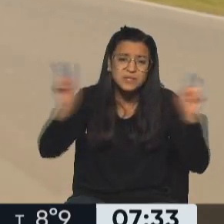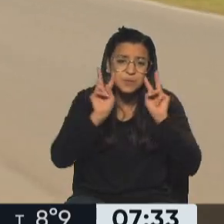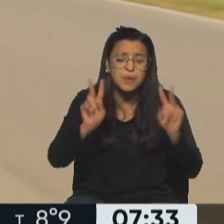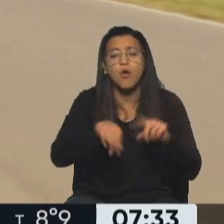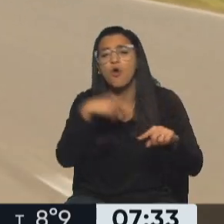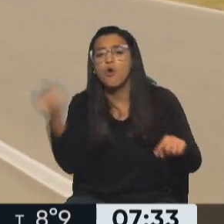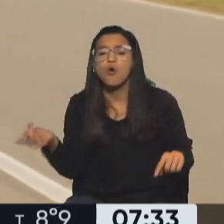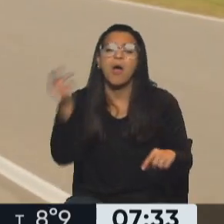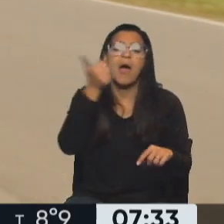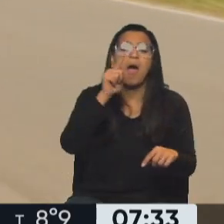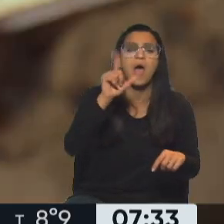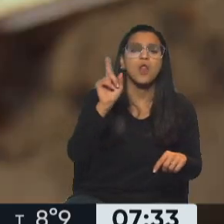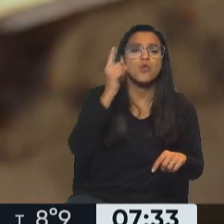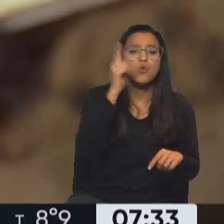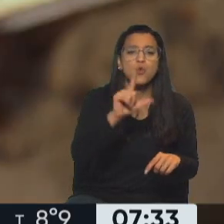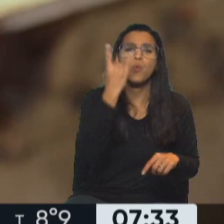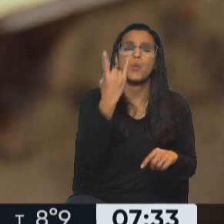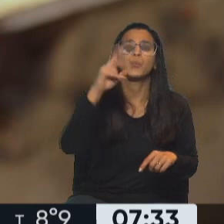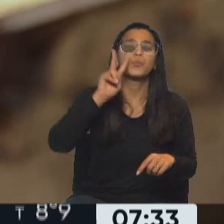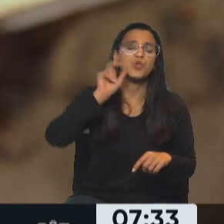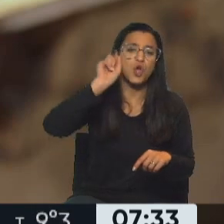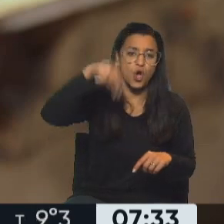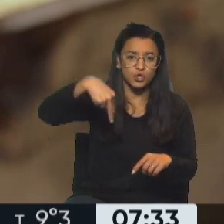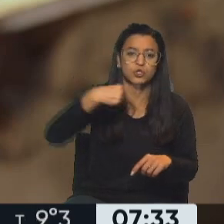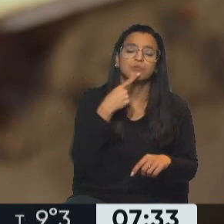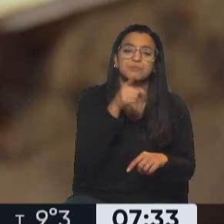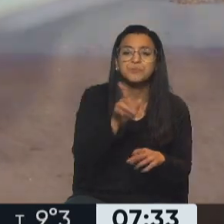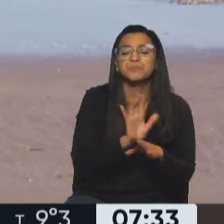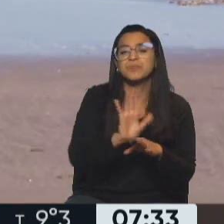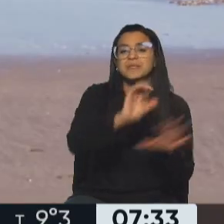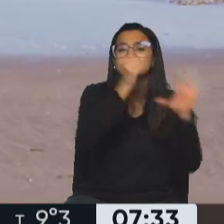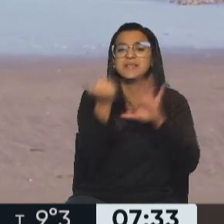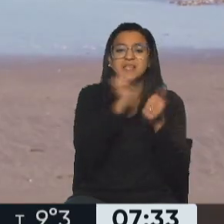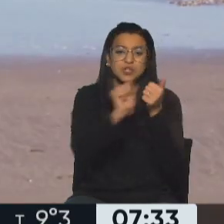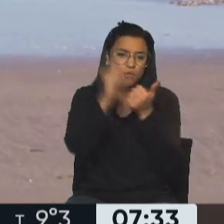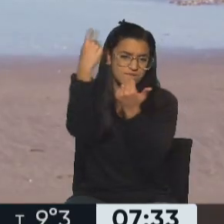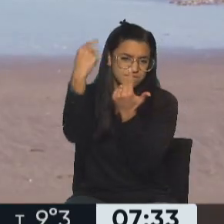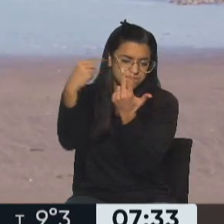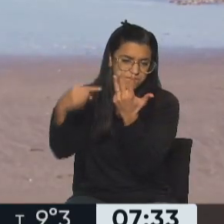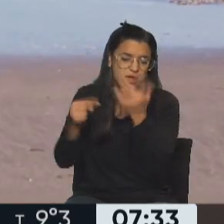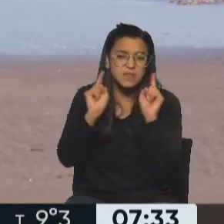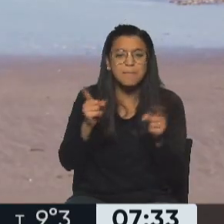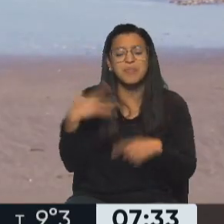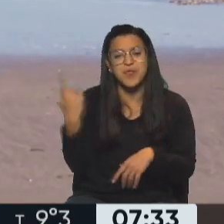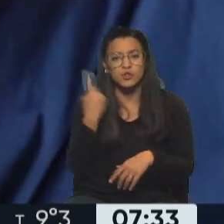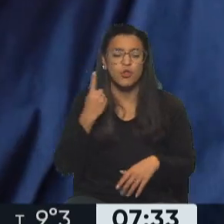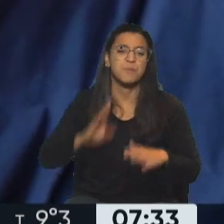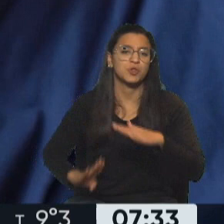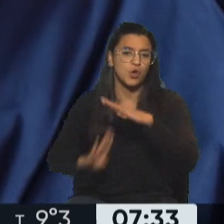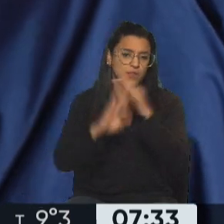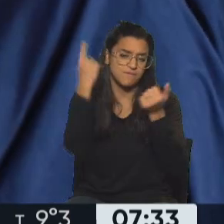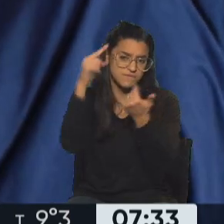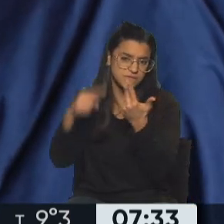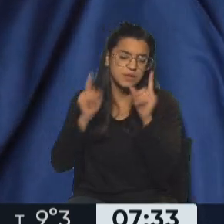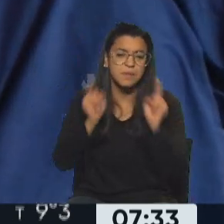vamos para Aluvión, película y proyecto coral con 6 historias distintas, pero con también directores y protagonistas distintos.